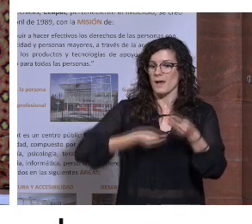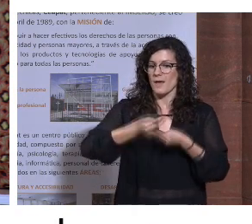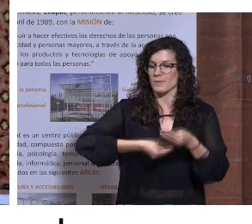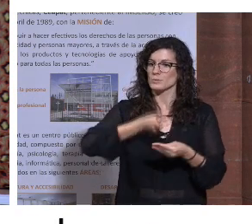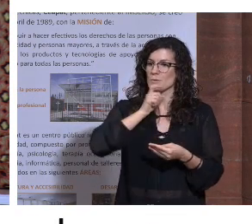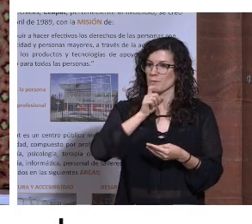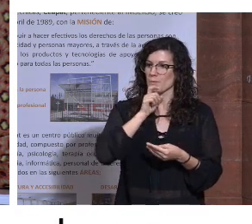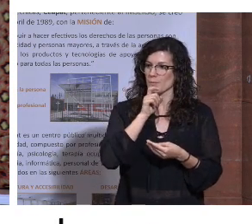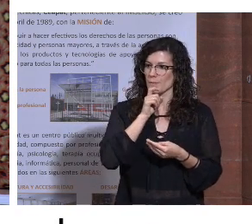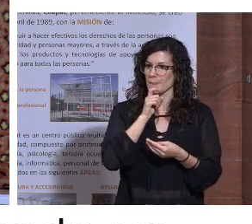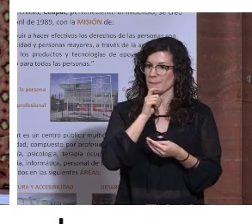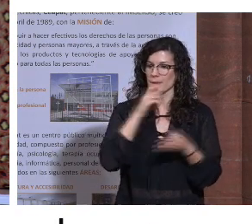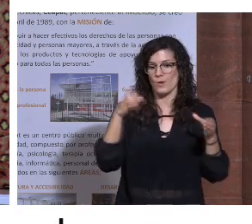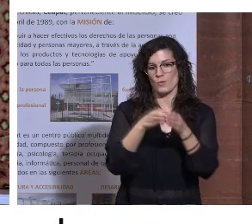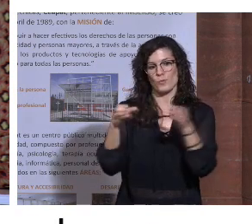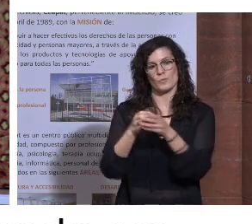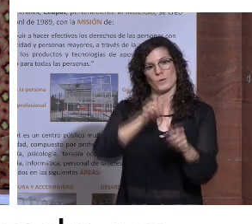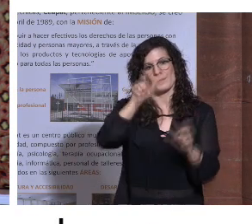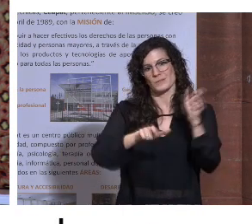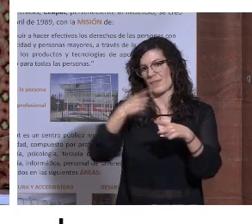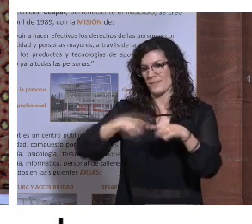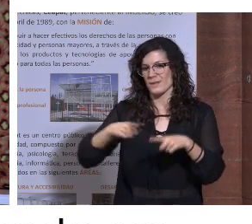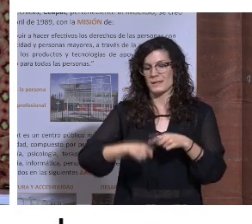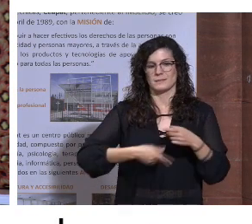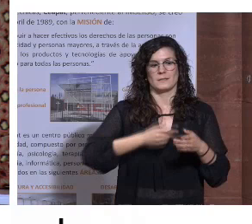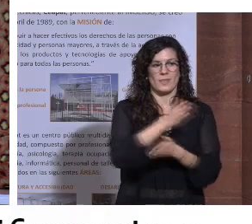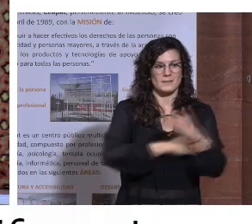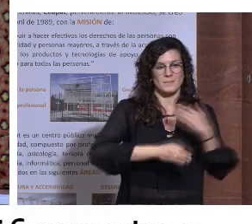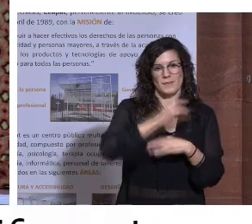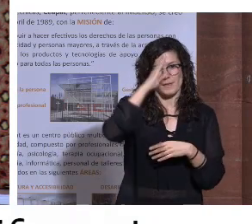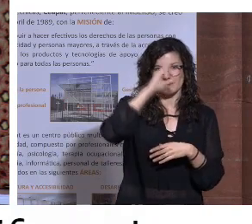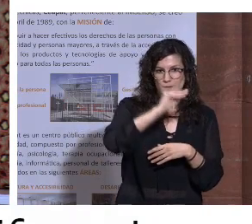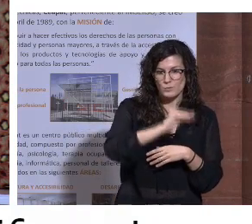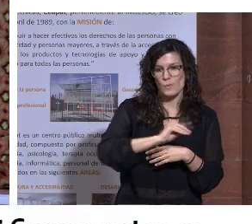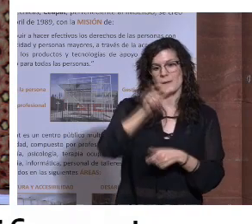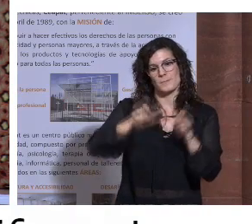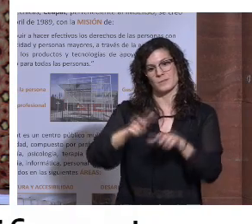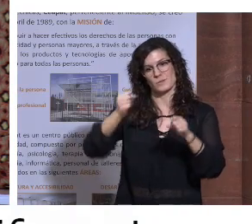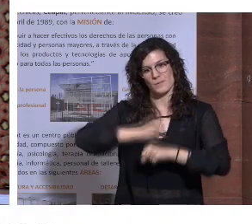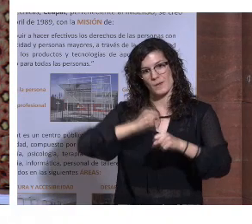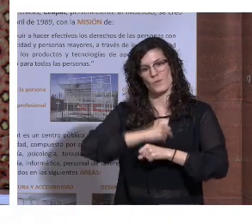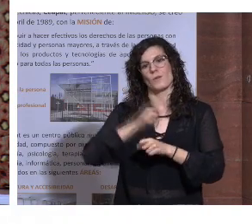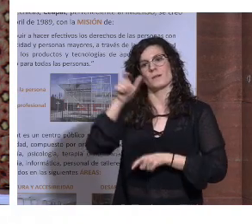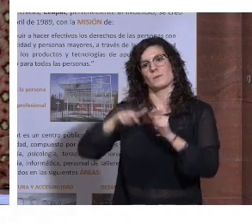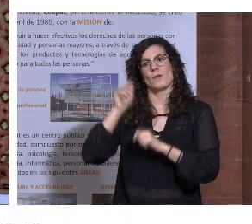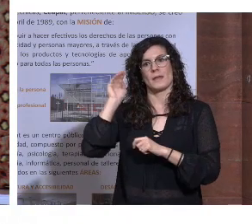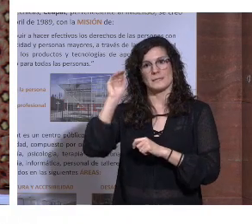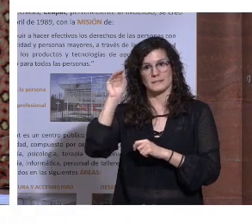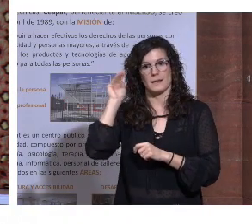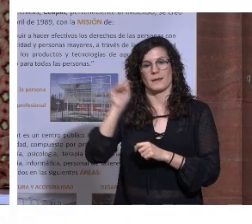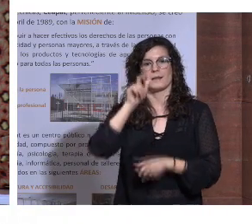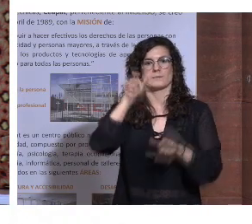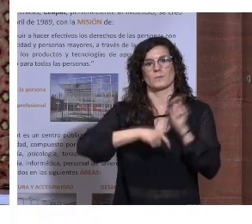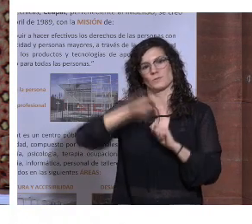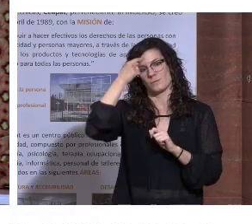con diferentes grupos de población, personas con discapacidad intelectual, personas mayores, personas extranjeras, personas con daño cerebral